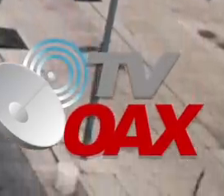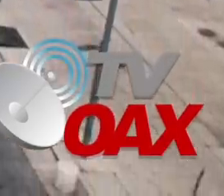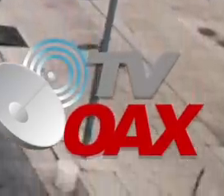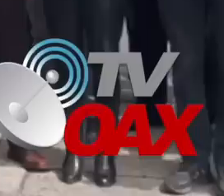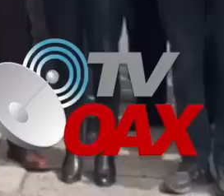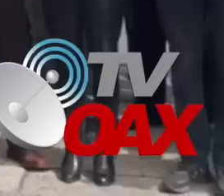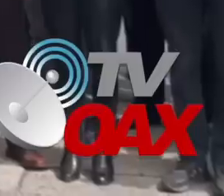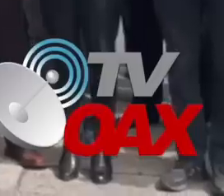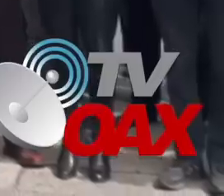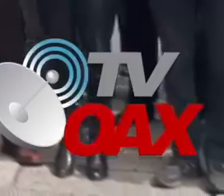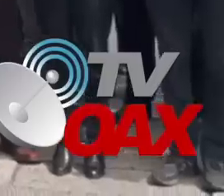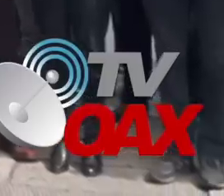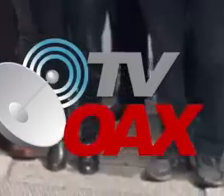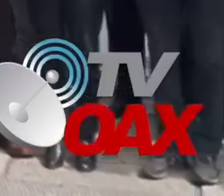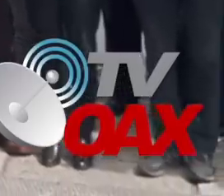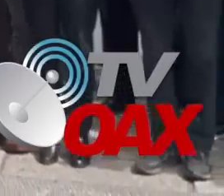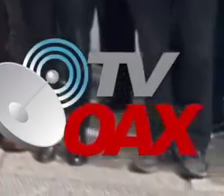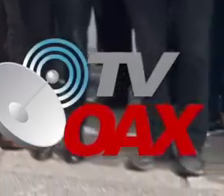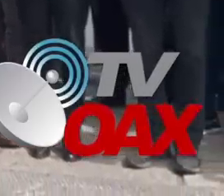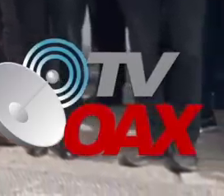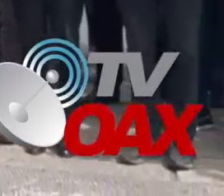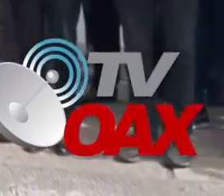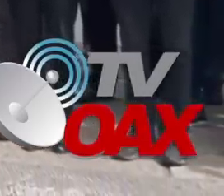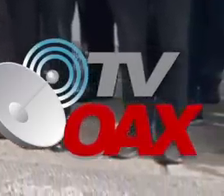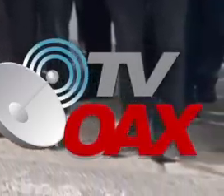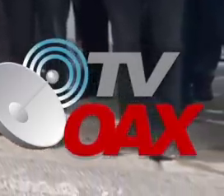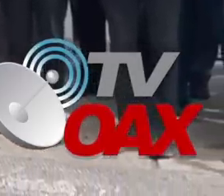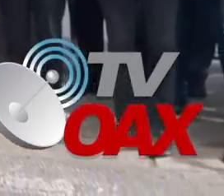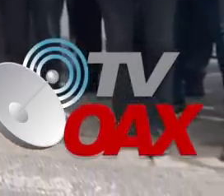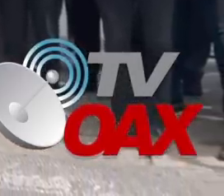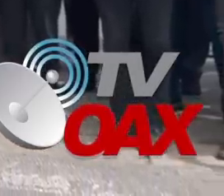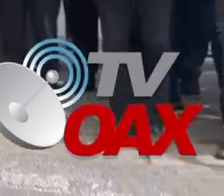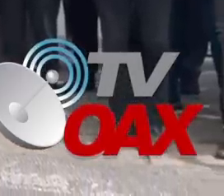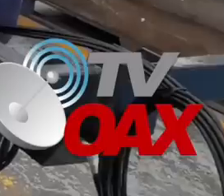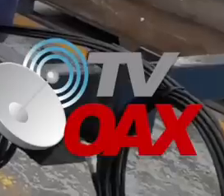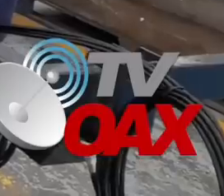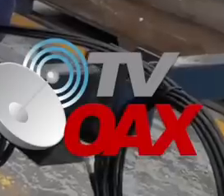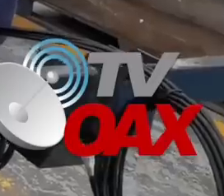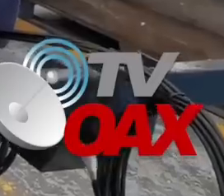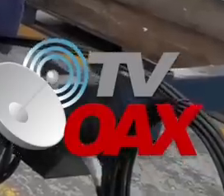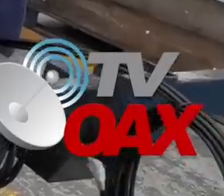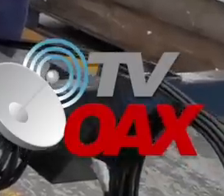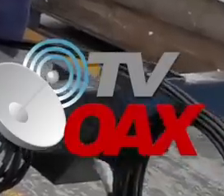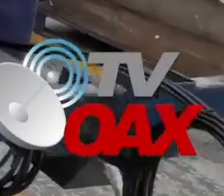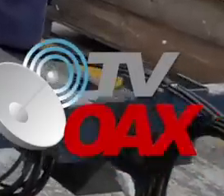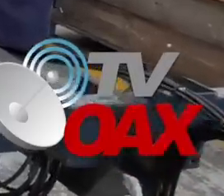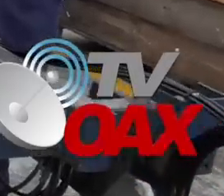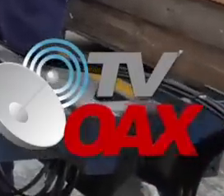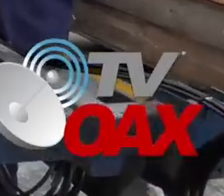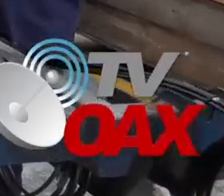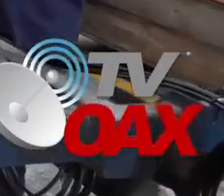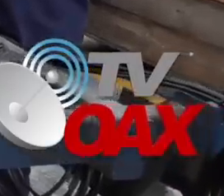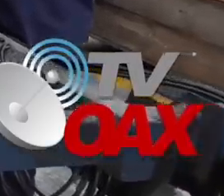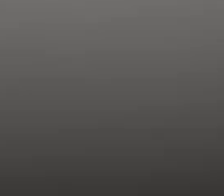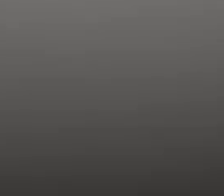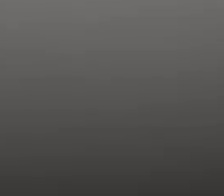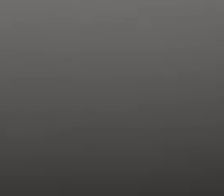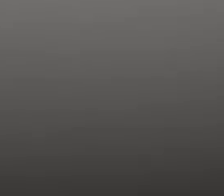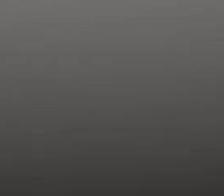empresa Yutong, empresa china que ganó la licitación para los nuevos 45